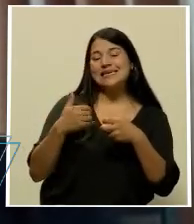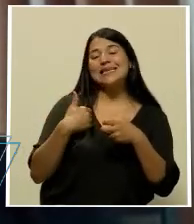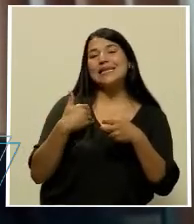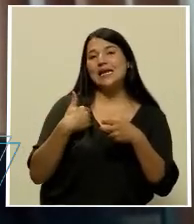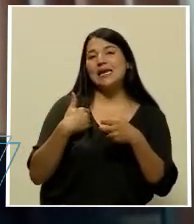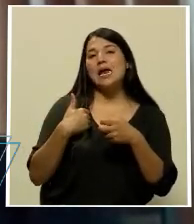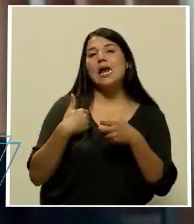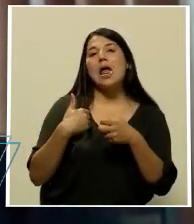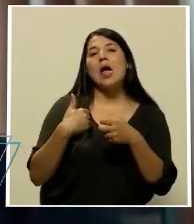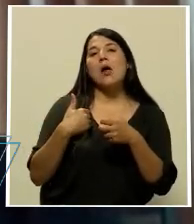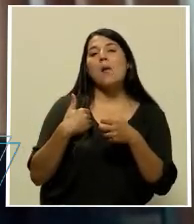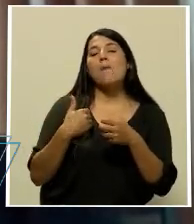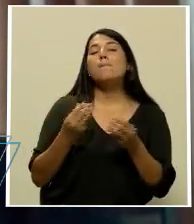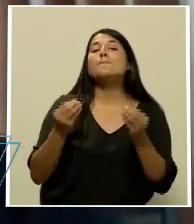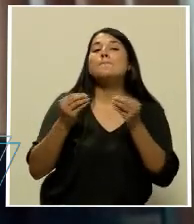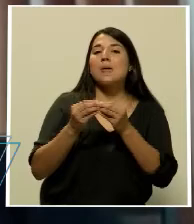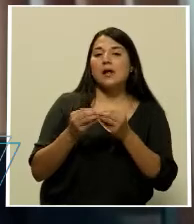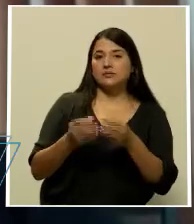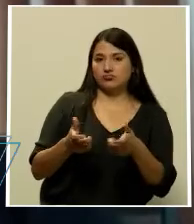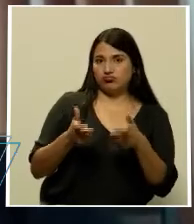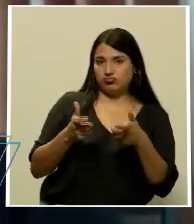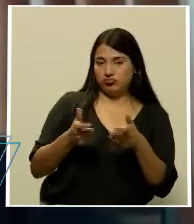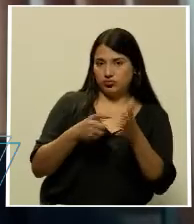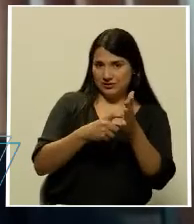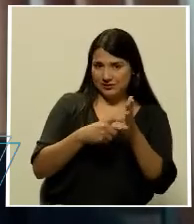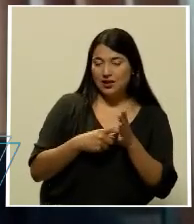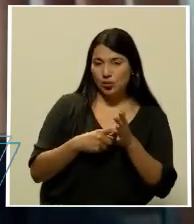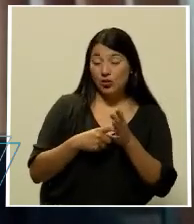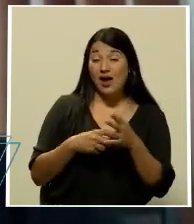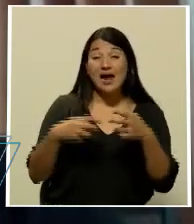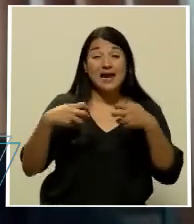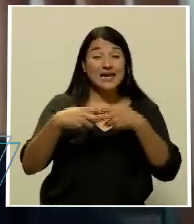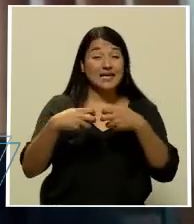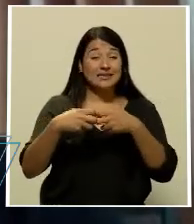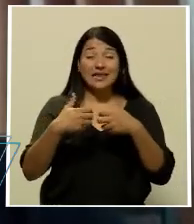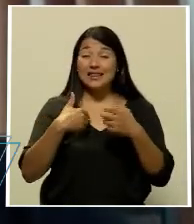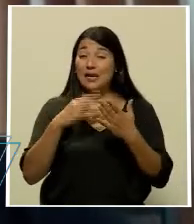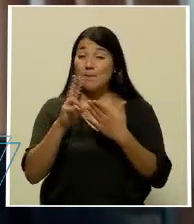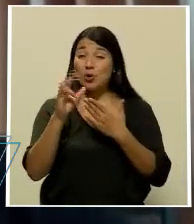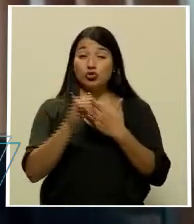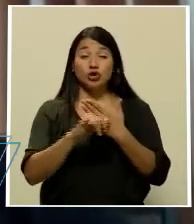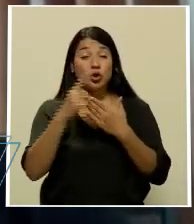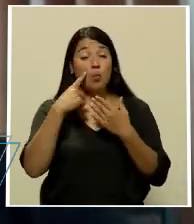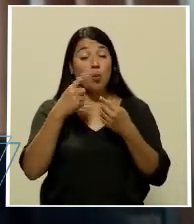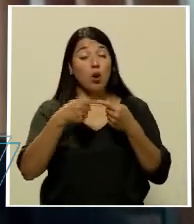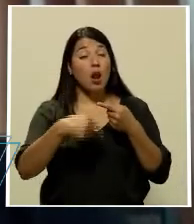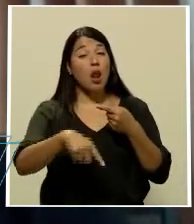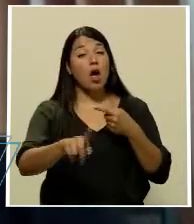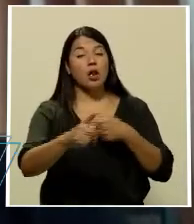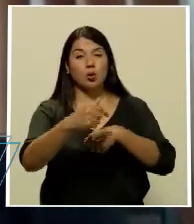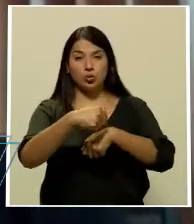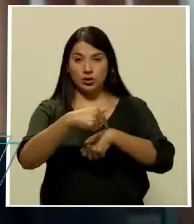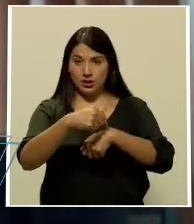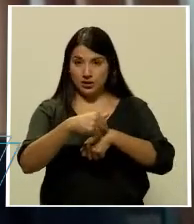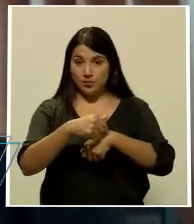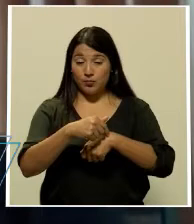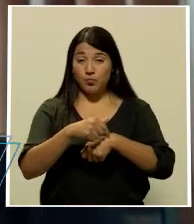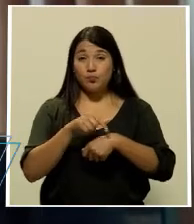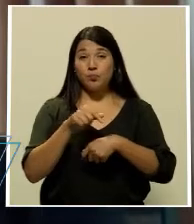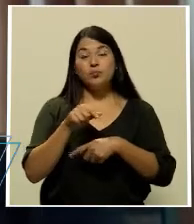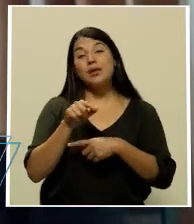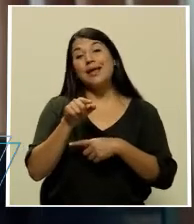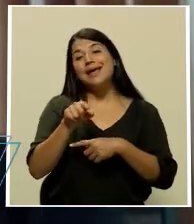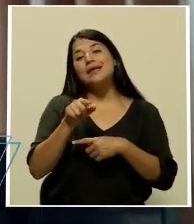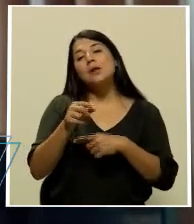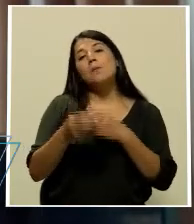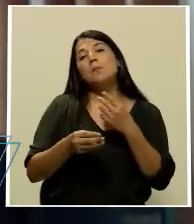deuda. El negocio de electricidad es un negocio con inversiones de largo plazo que soportan, como dije, la matriz